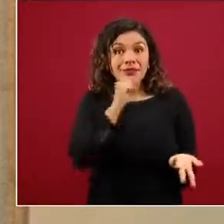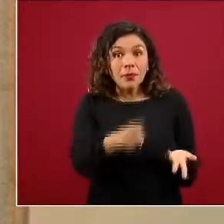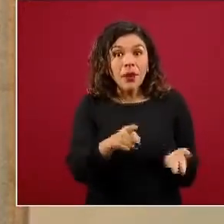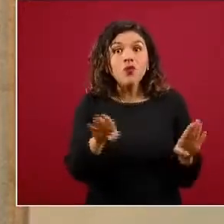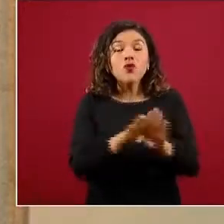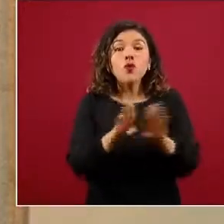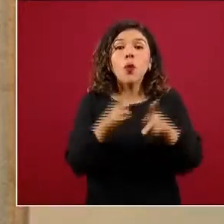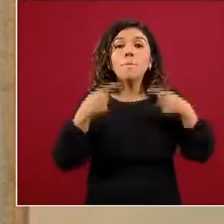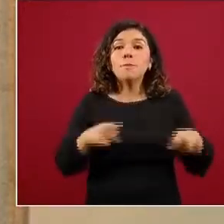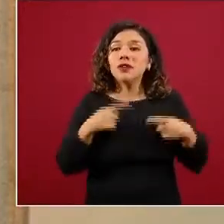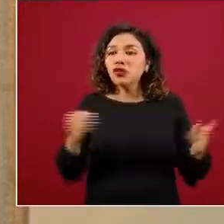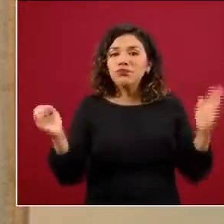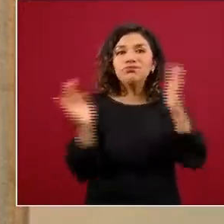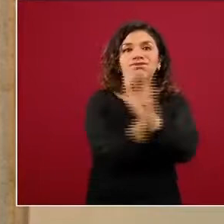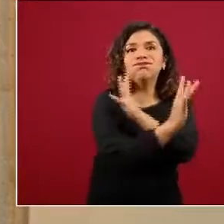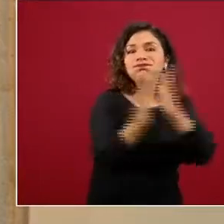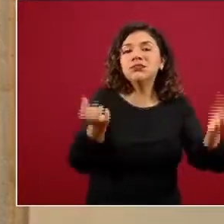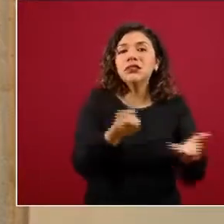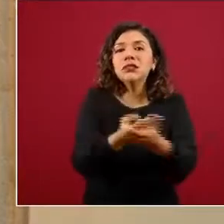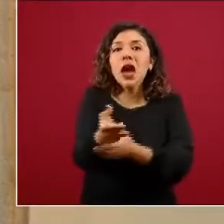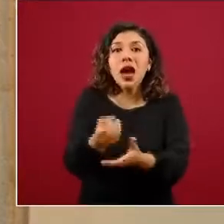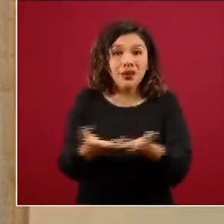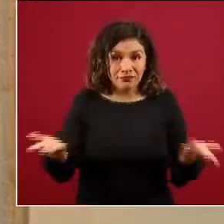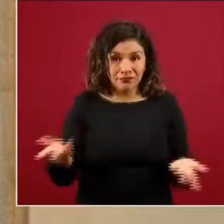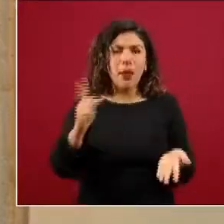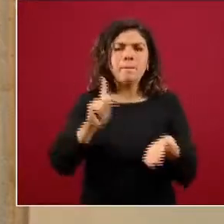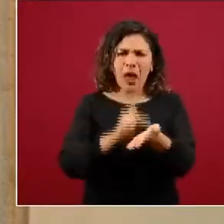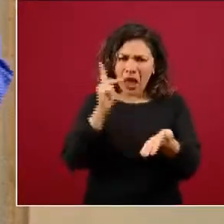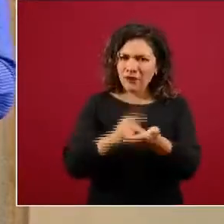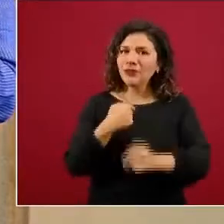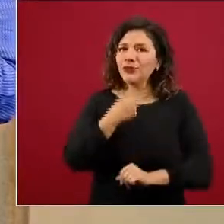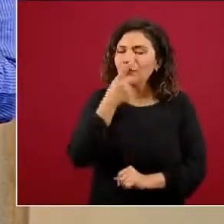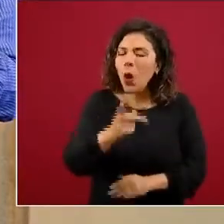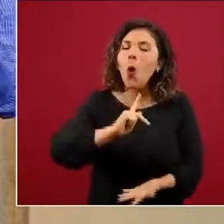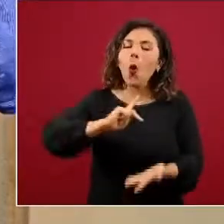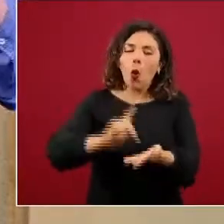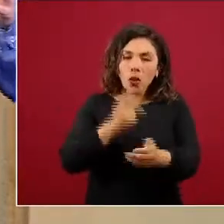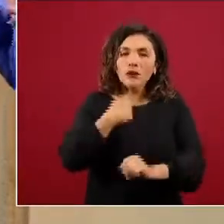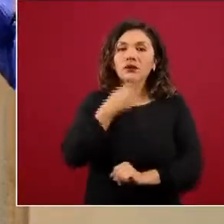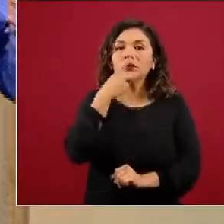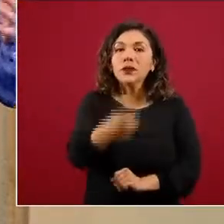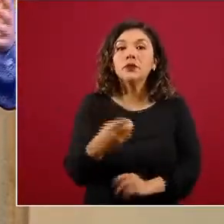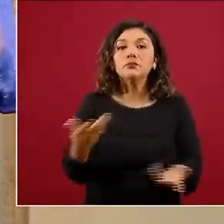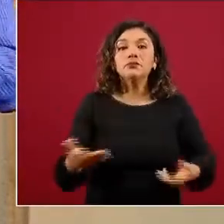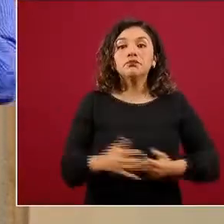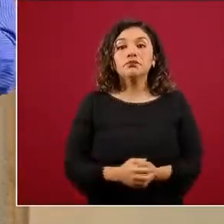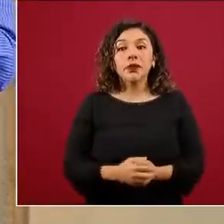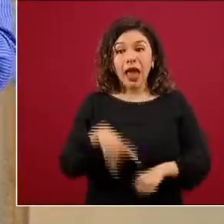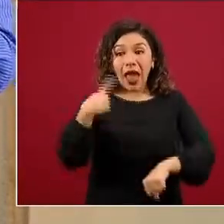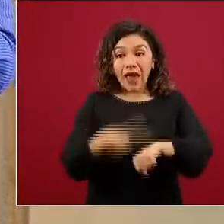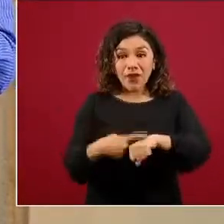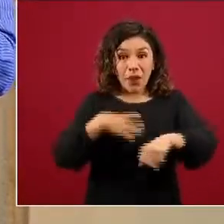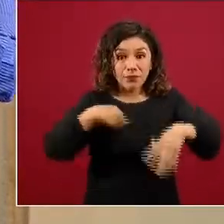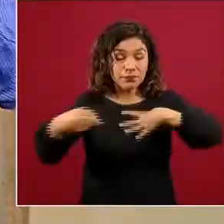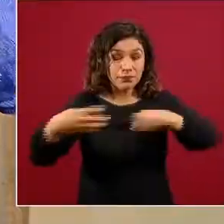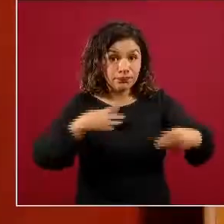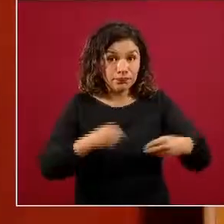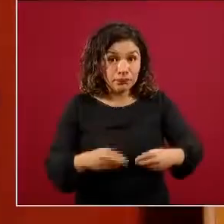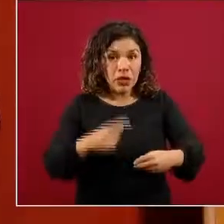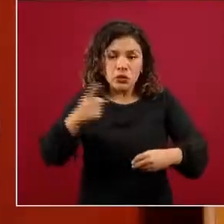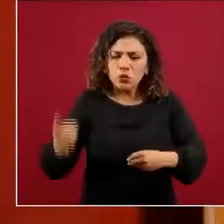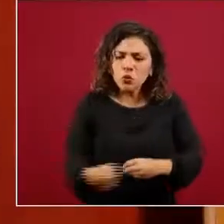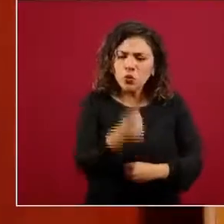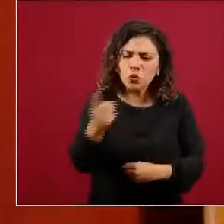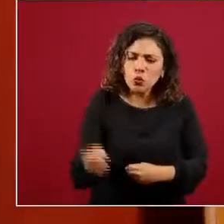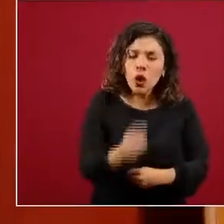la movilidad de las personas. Hemos dicho varias veces, lo volvemos a decir, que la epidemia se mantenga o